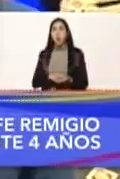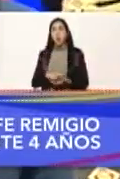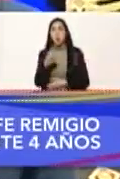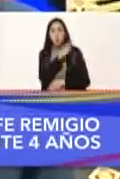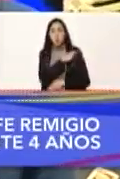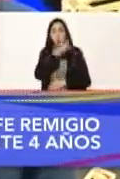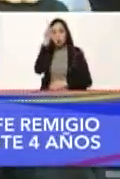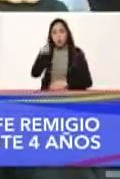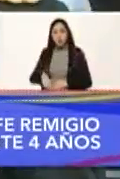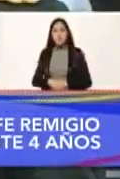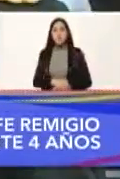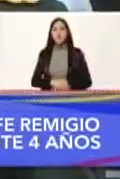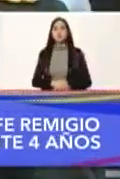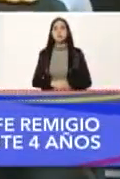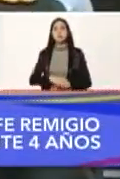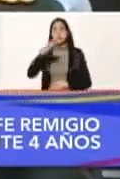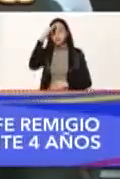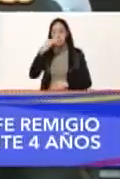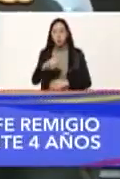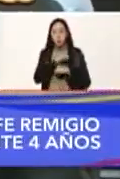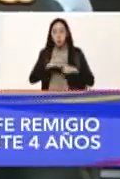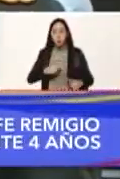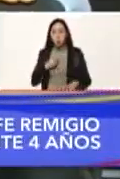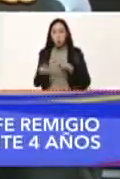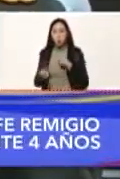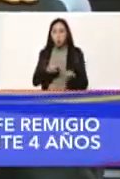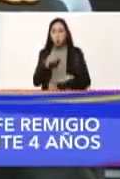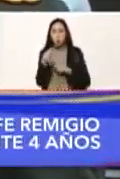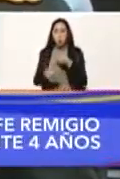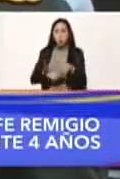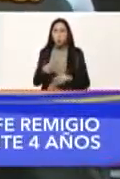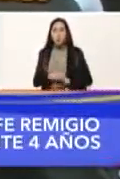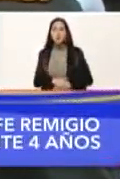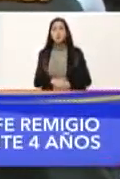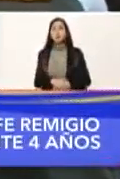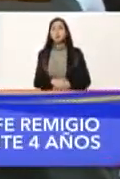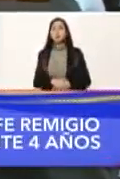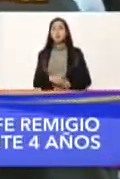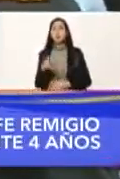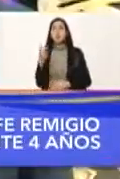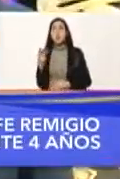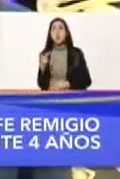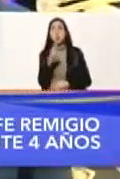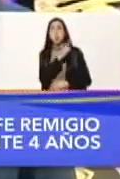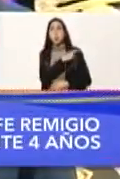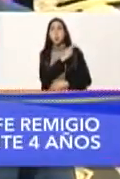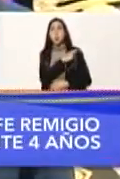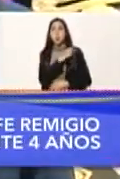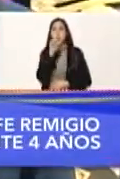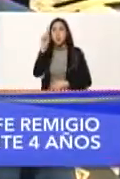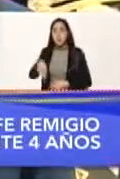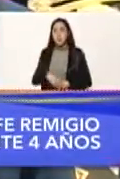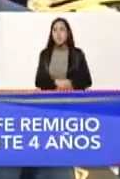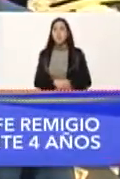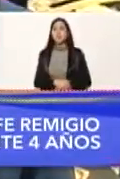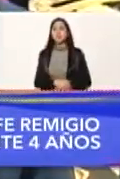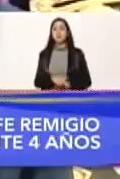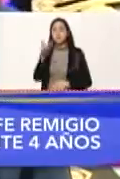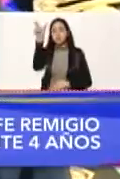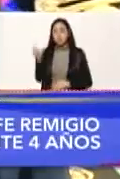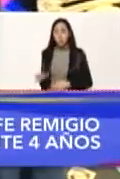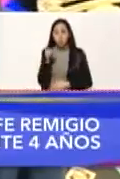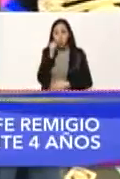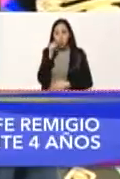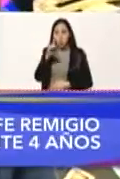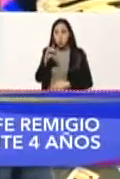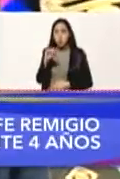la Comandancia Estratégica Operacional y segundo comandante al mayor general